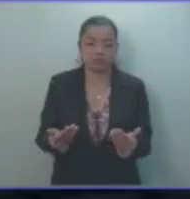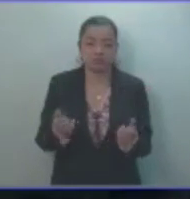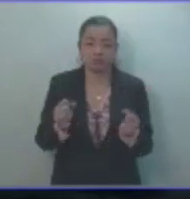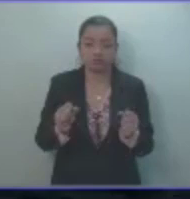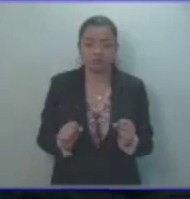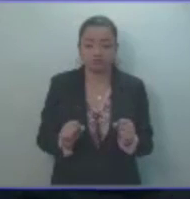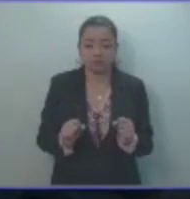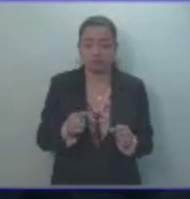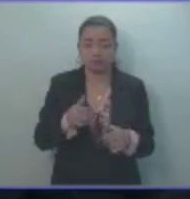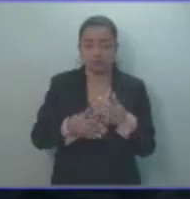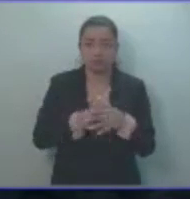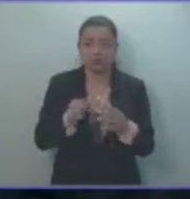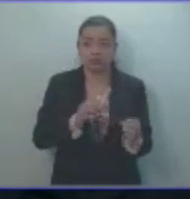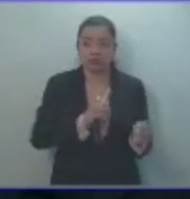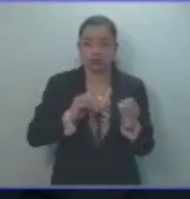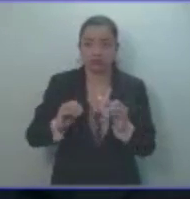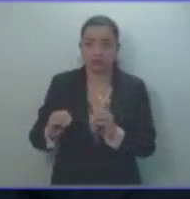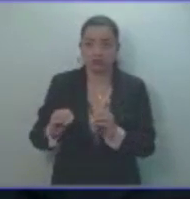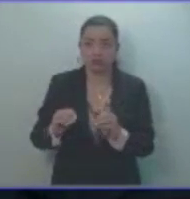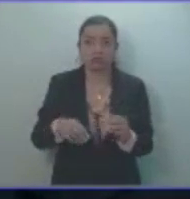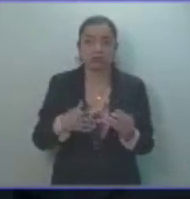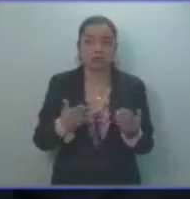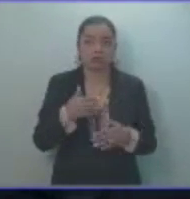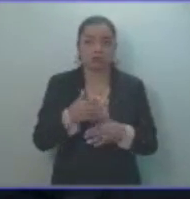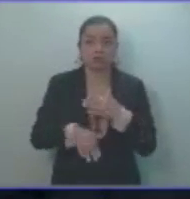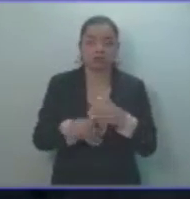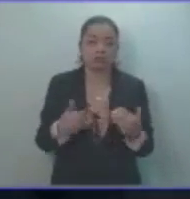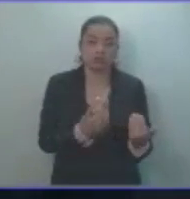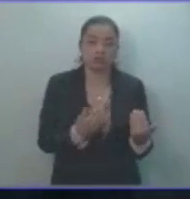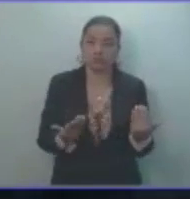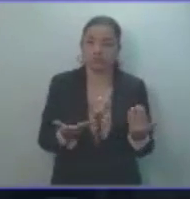centralización operativa y descentralización,